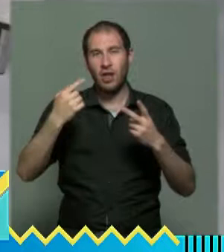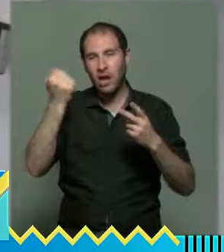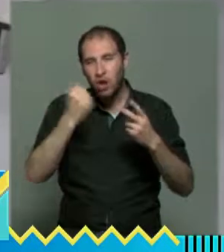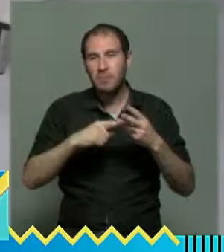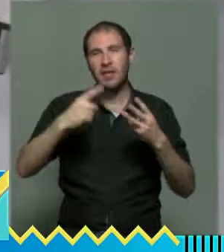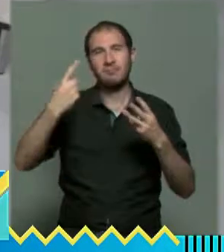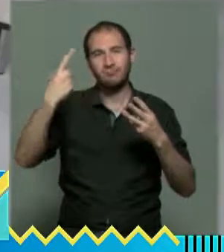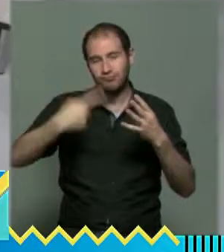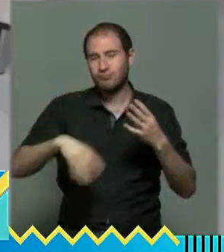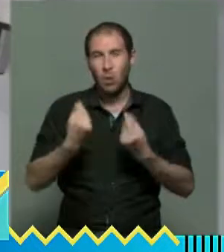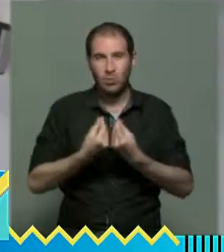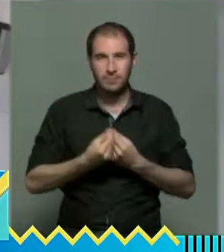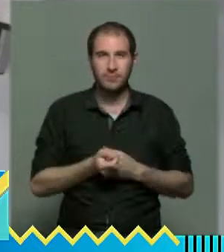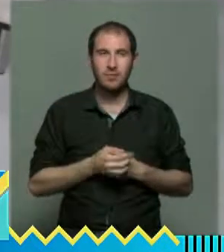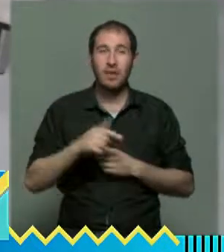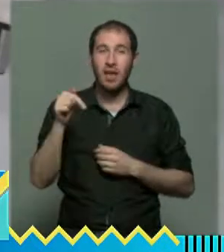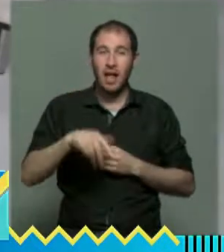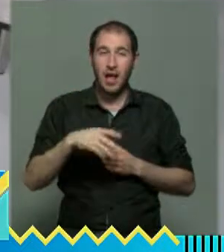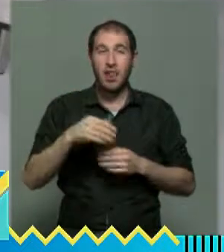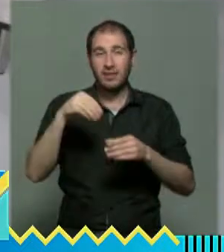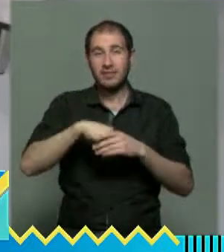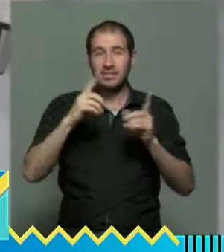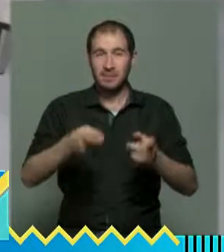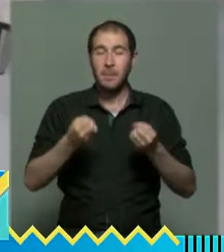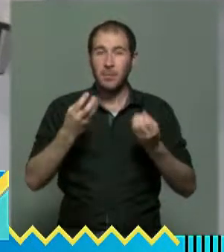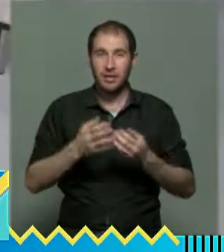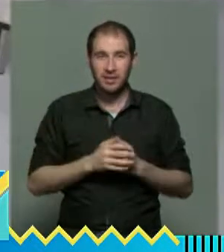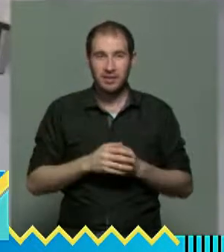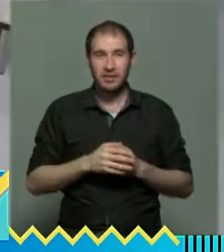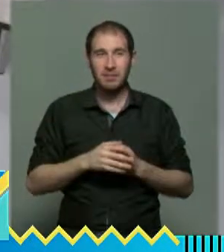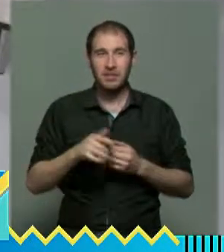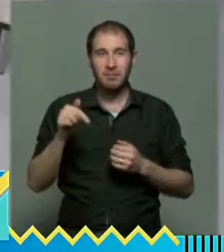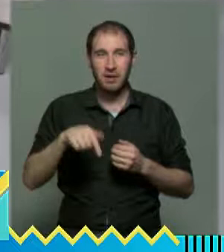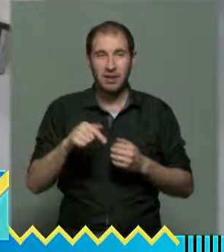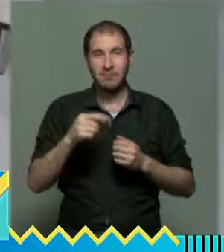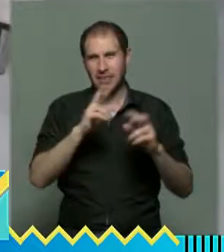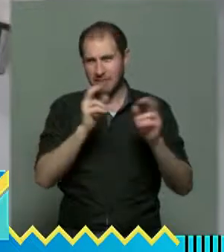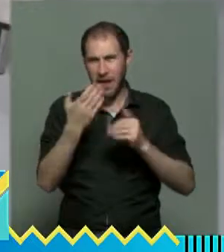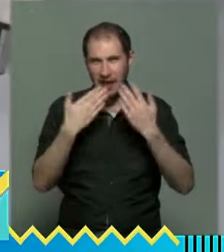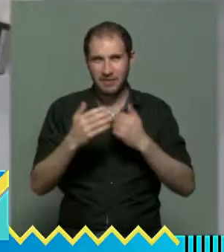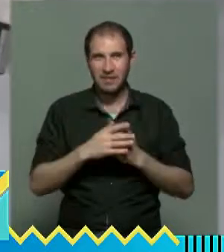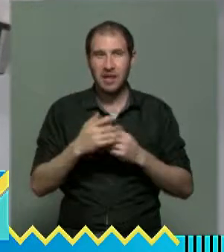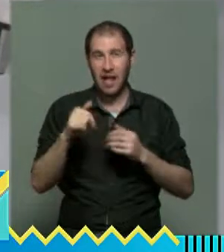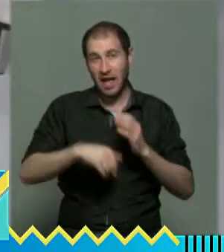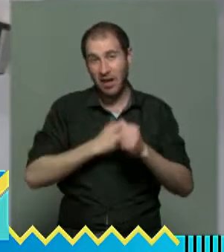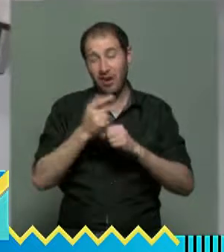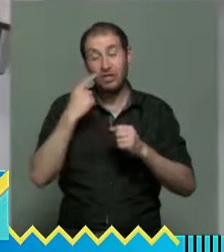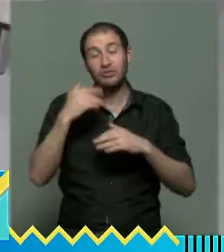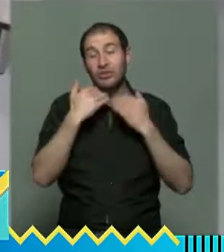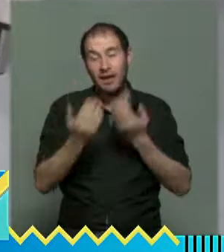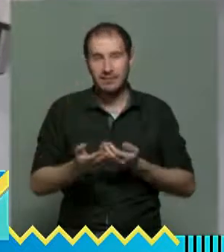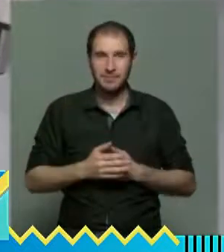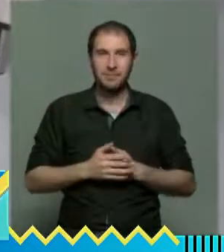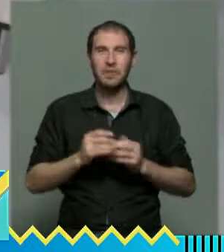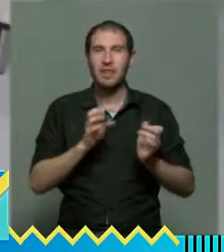nos marca un montón de cosas. Y hoy no está exento porque no está exento de otra cosa. Claro, sí. Hasta ahora, no se sabe.